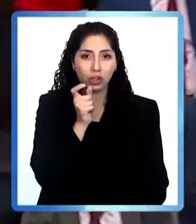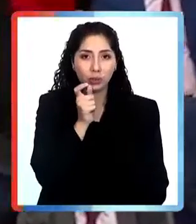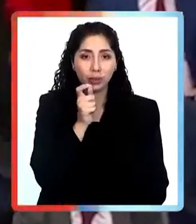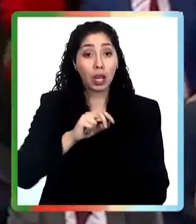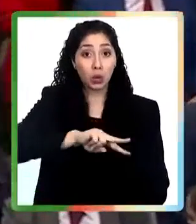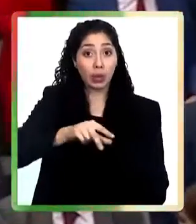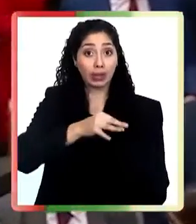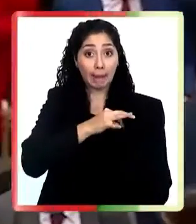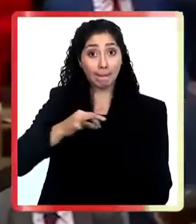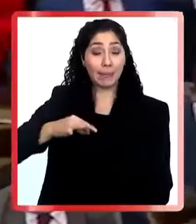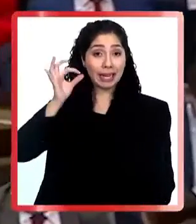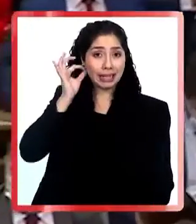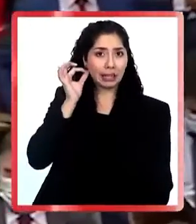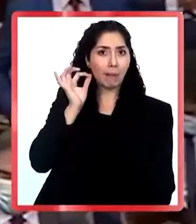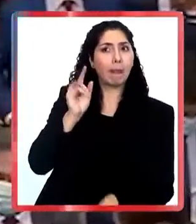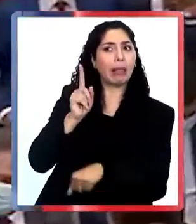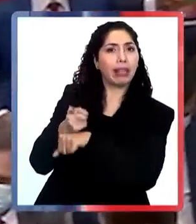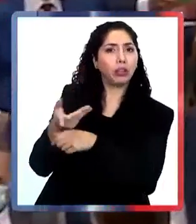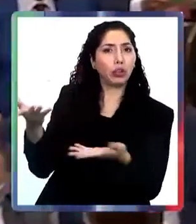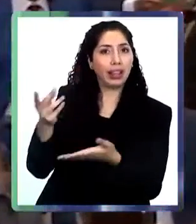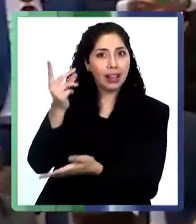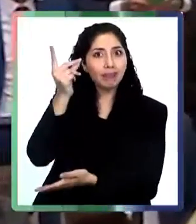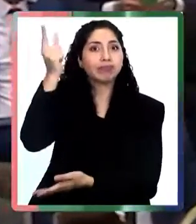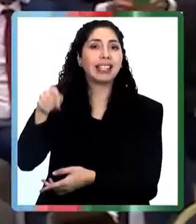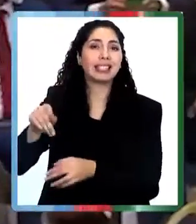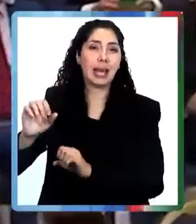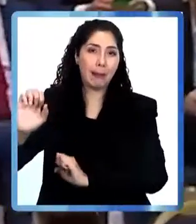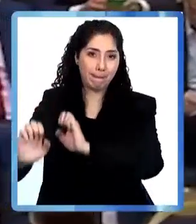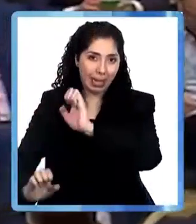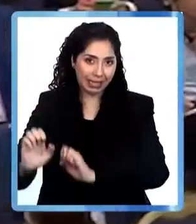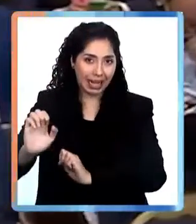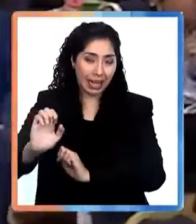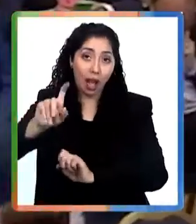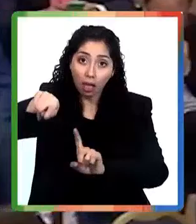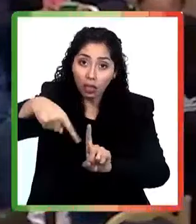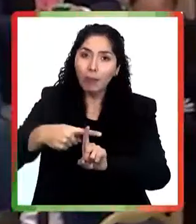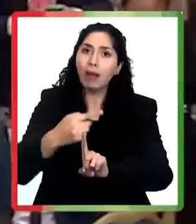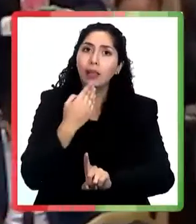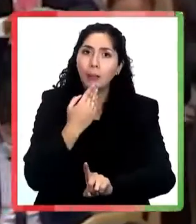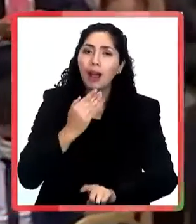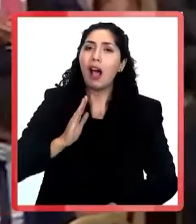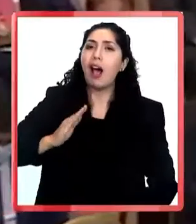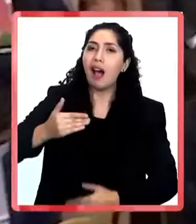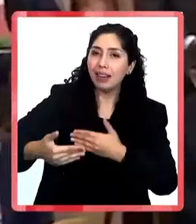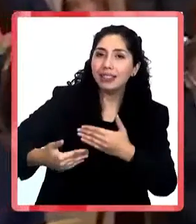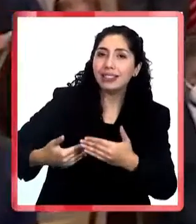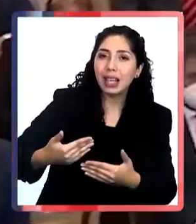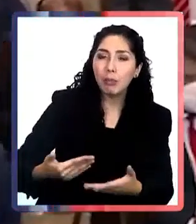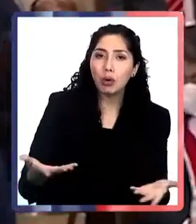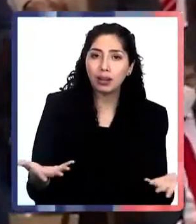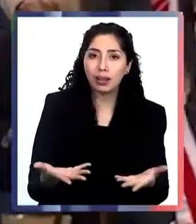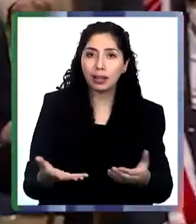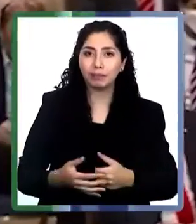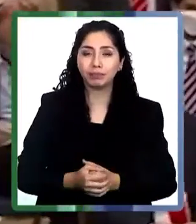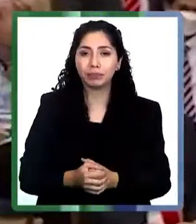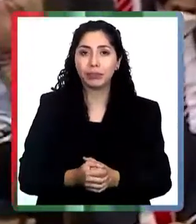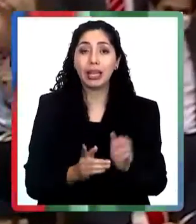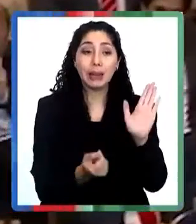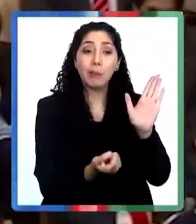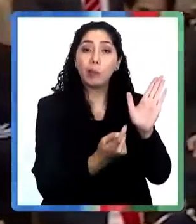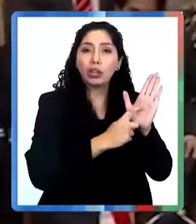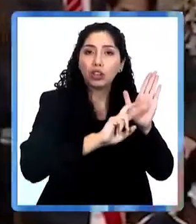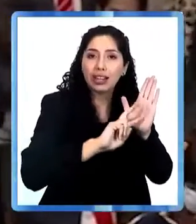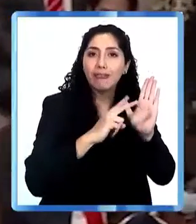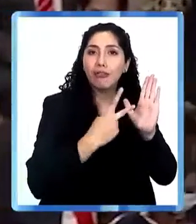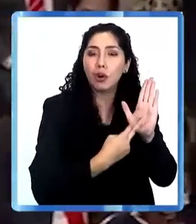tiene nuestra ministra es la creación de esta empresa mientras paralelamente avanzamos en como lo decía el marco de la reforma